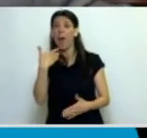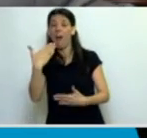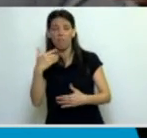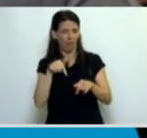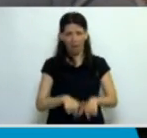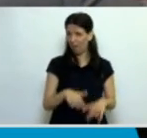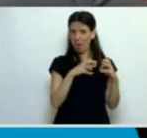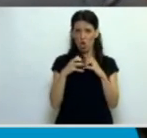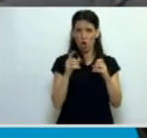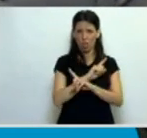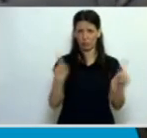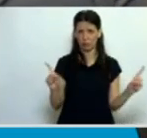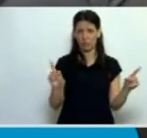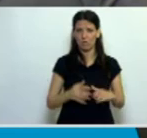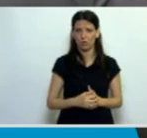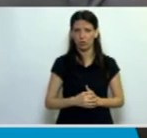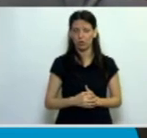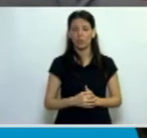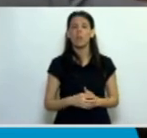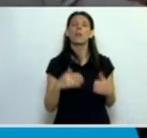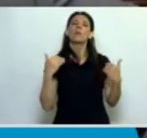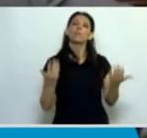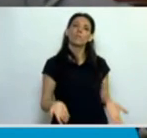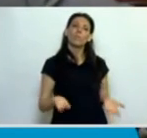Por otro lado, como decíamos,